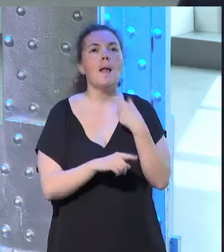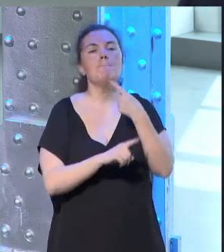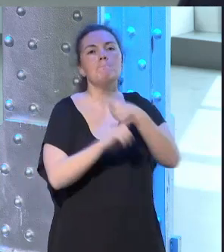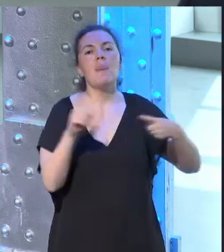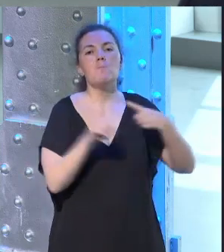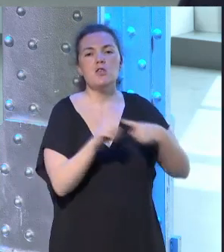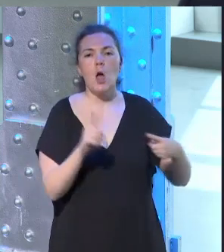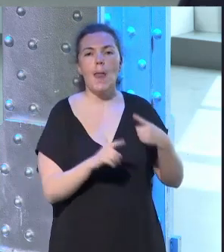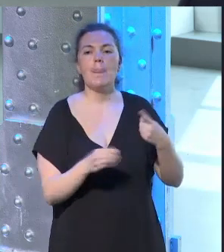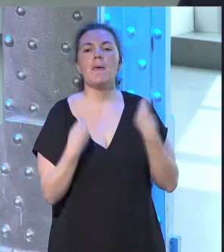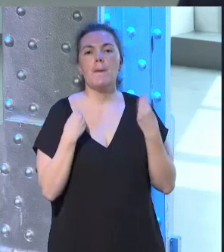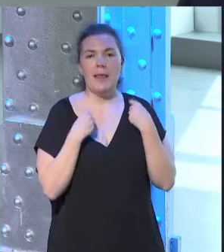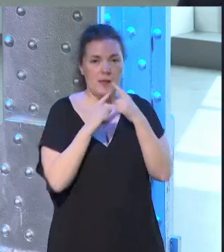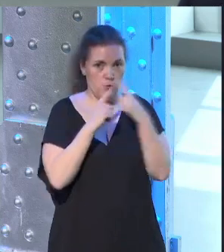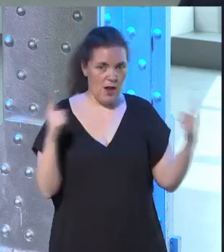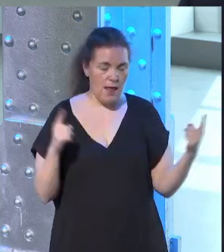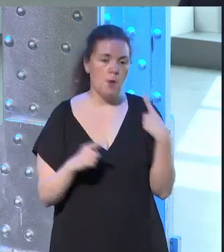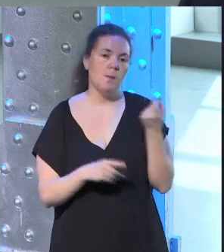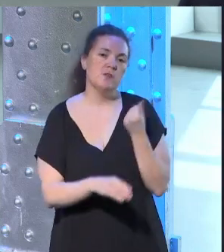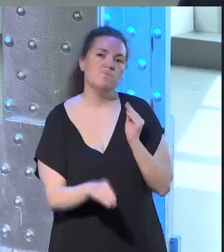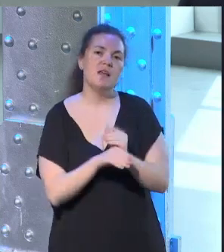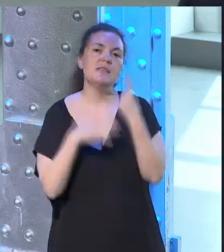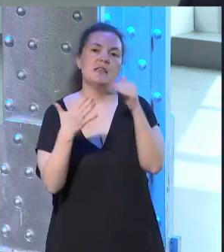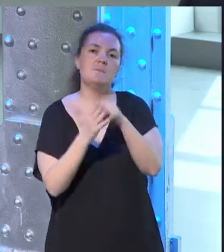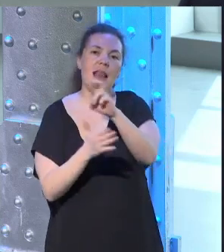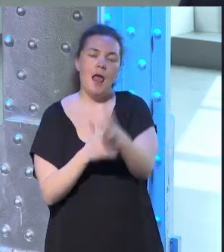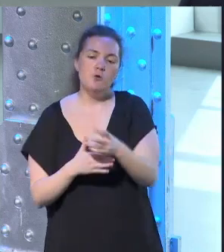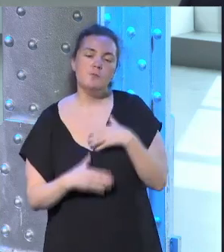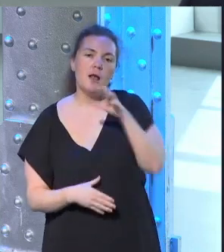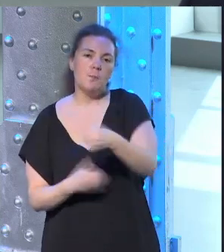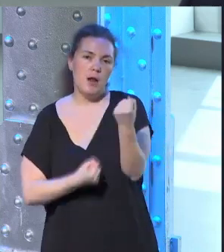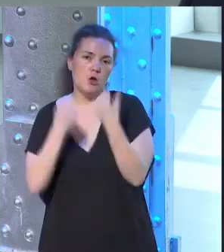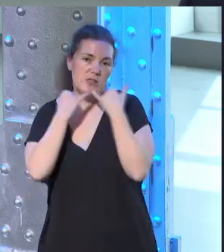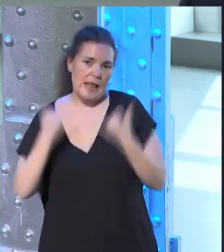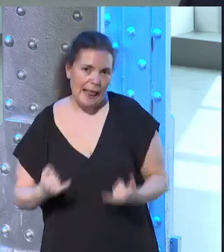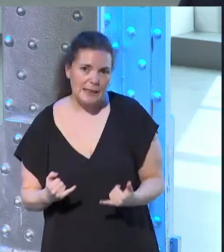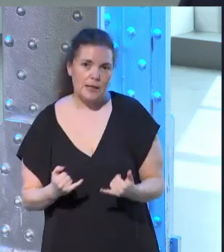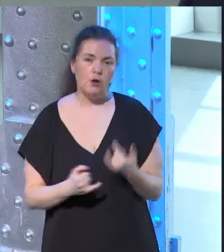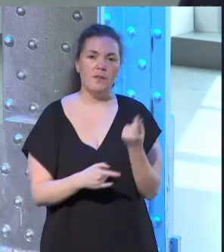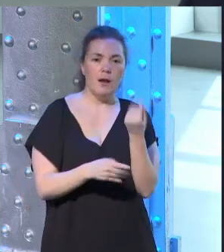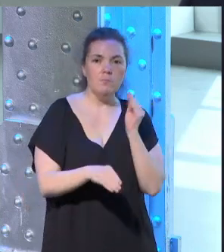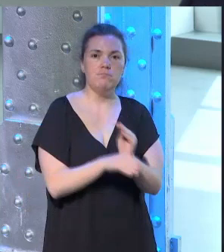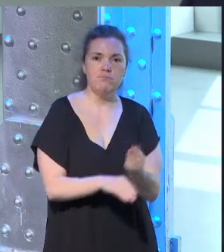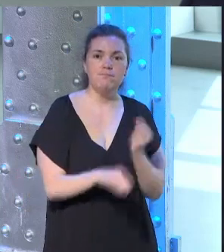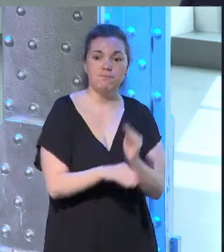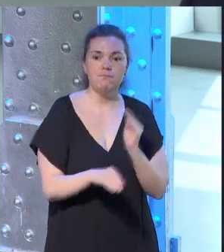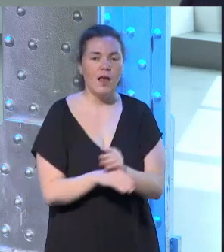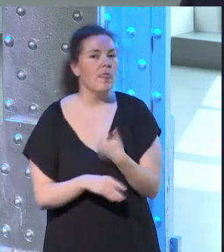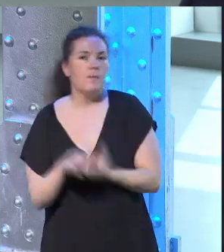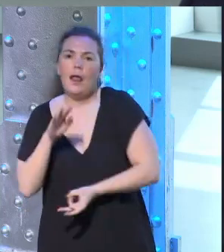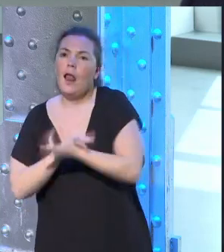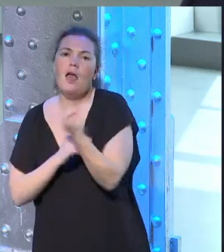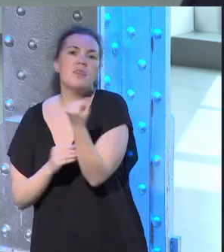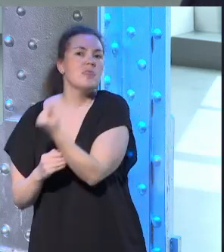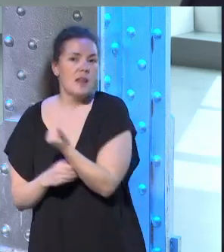viviendas al año. Vamos a financiar con 6.000 euros para la compra de coche, de vehículo eléctrico. Es decir, mucho dinero y hay que sacarlo. Nuestra tesis